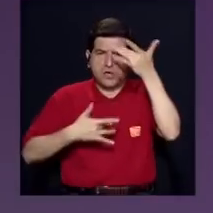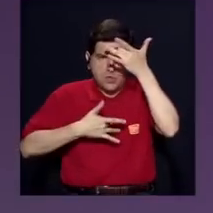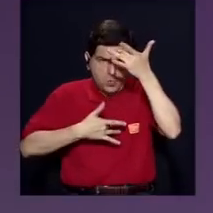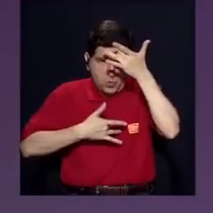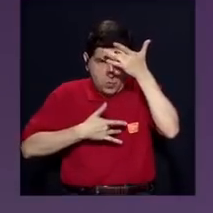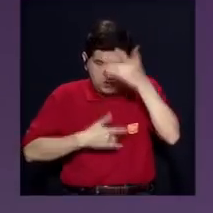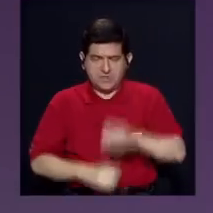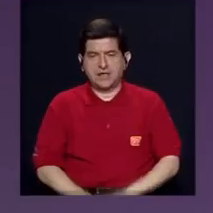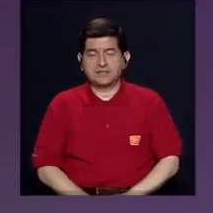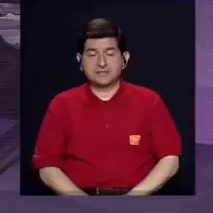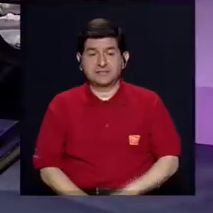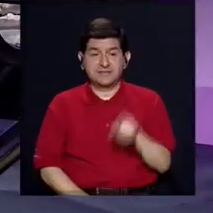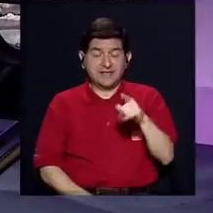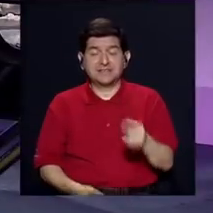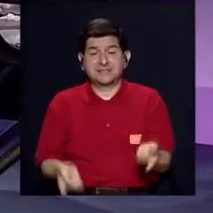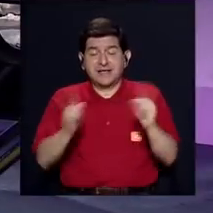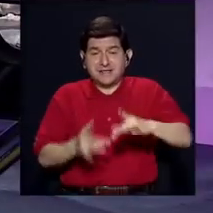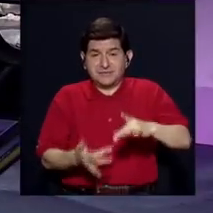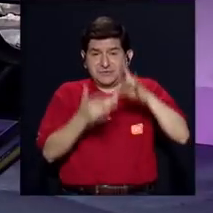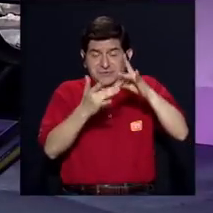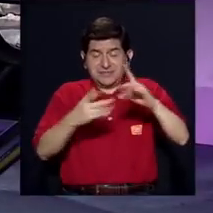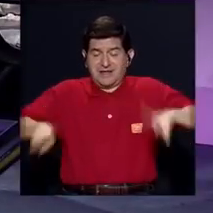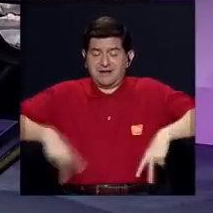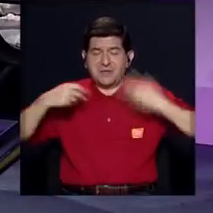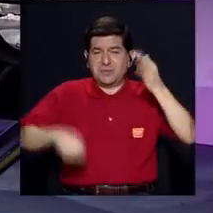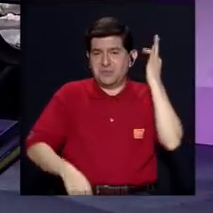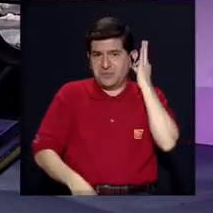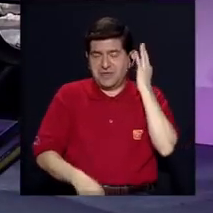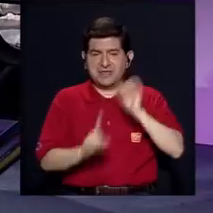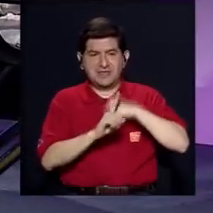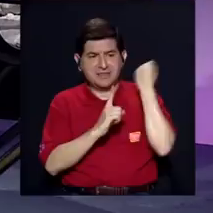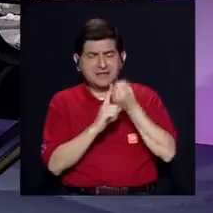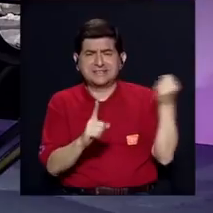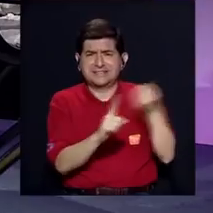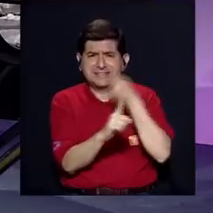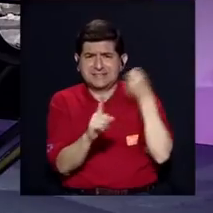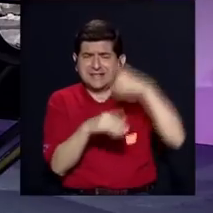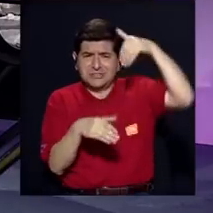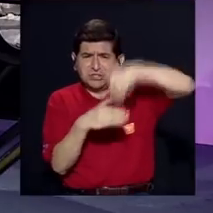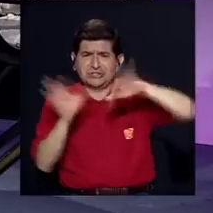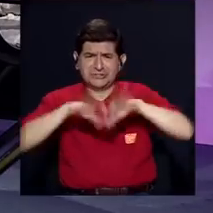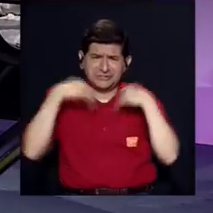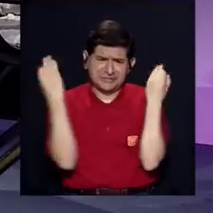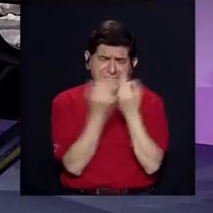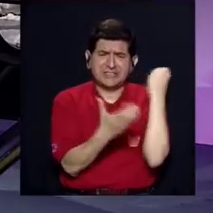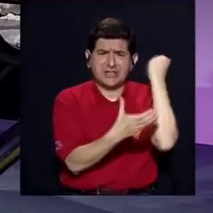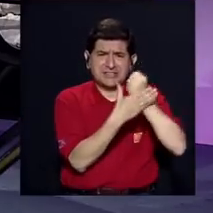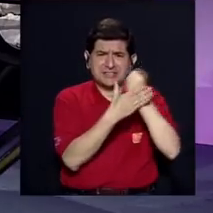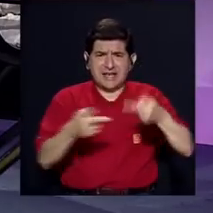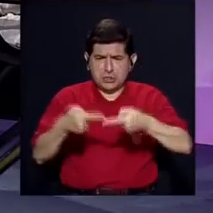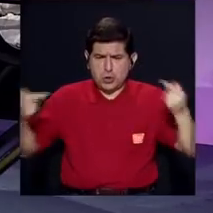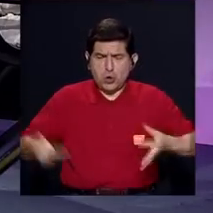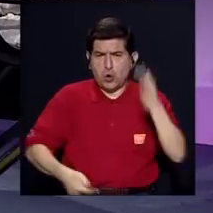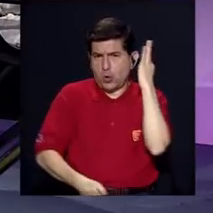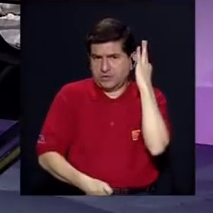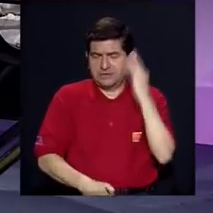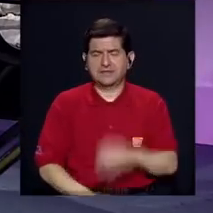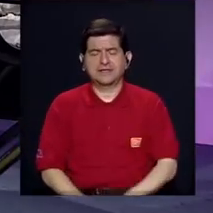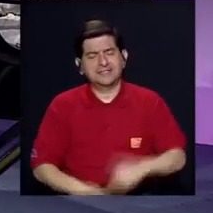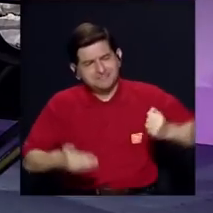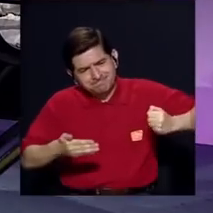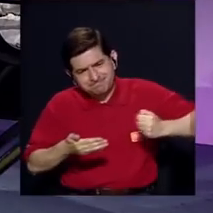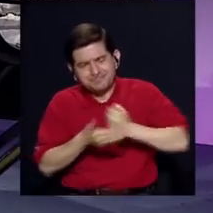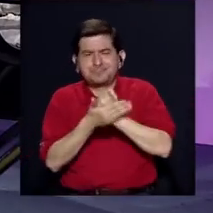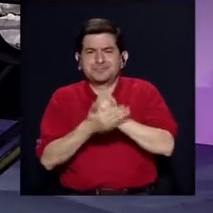que son particulares en la vida de las mujeres el asunto de la violencia intrafamiliar de los feminicidios verdad que lamentablemente